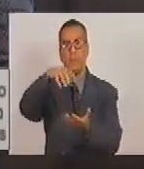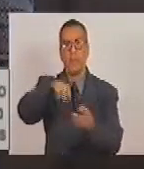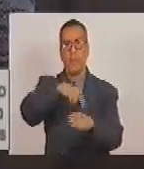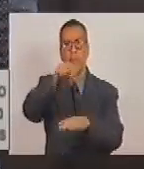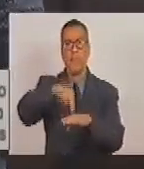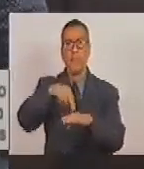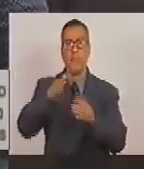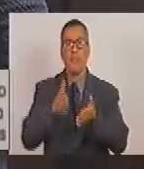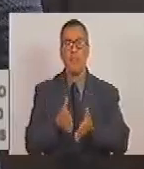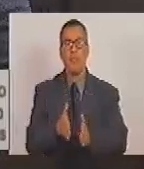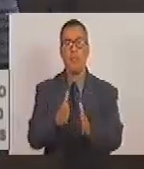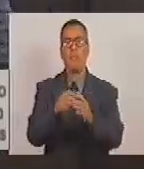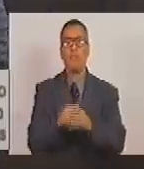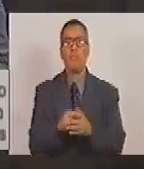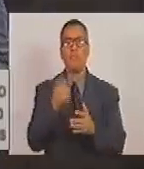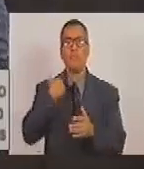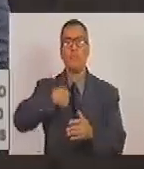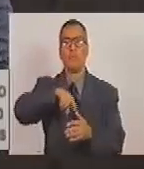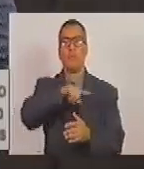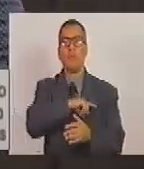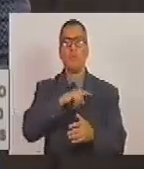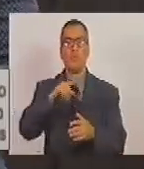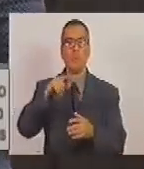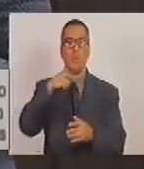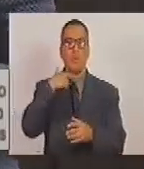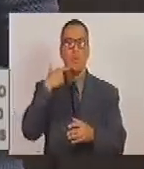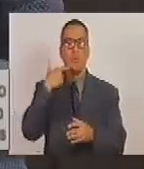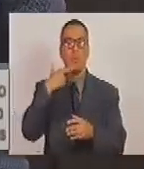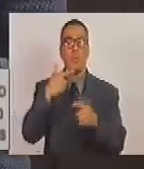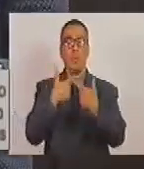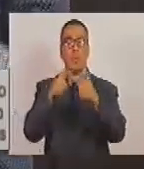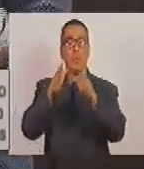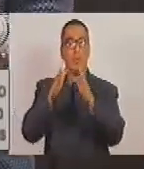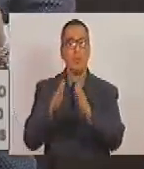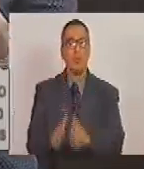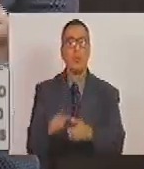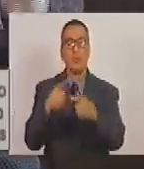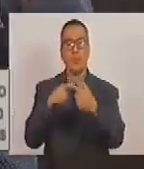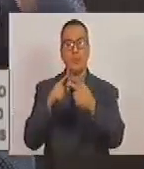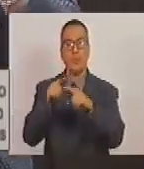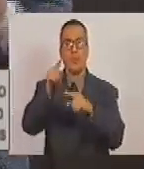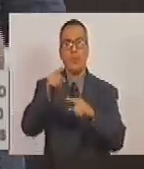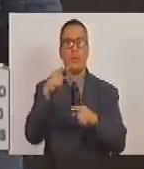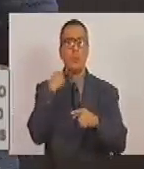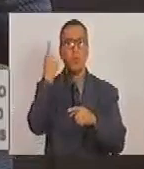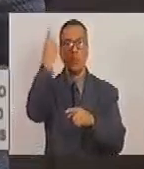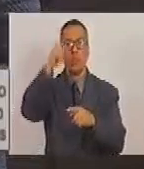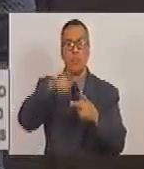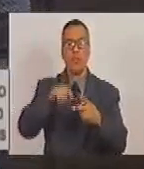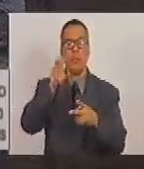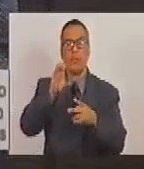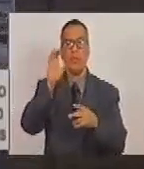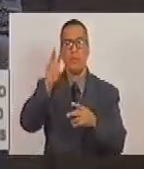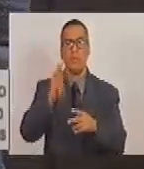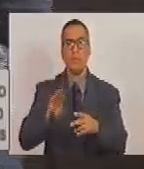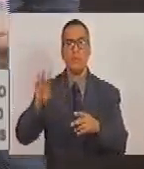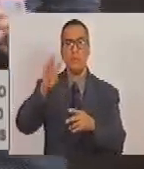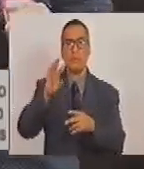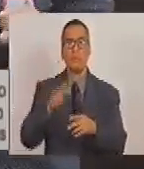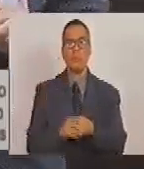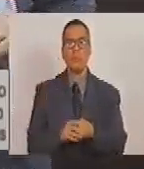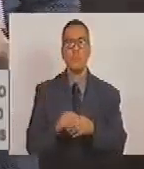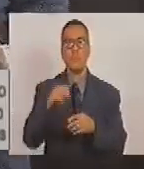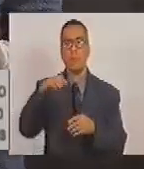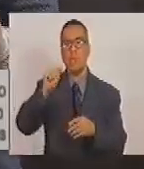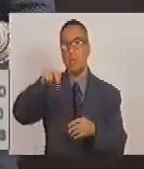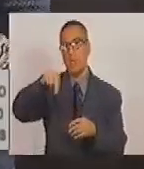los restos de nuestro libertador y de los demás héroes y heroínas de la patria. Hablar de Ana